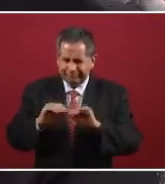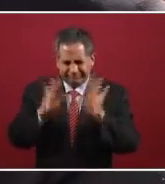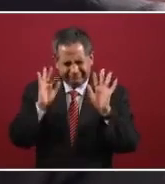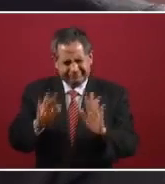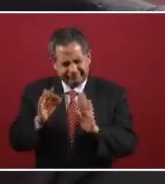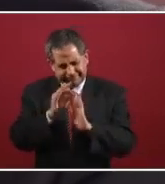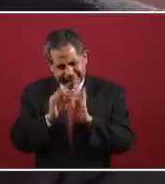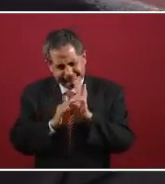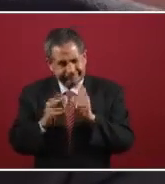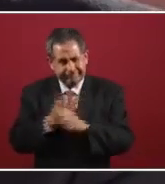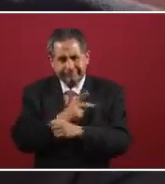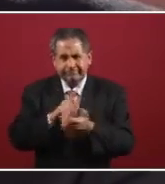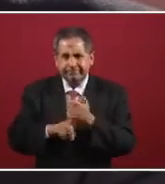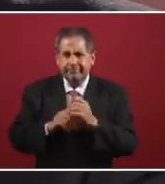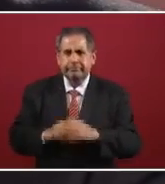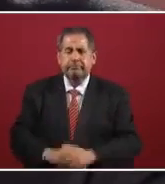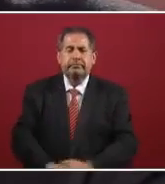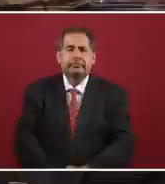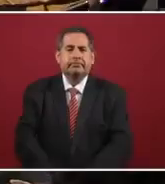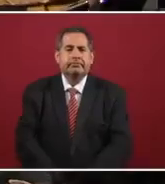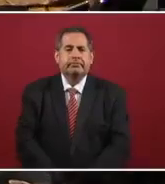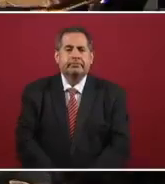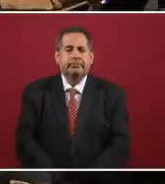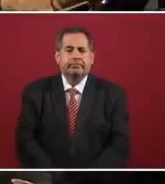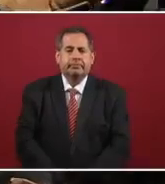precisión sobre este tema.